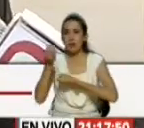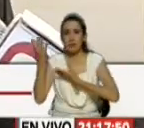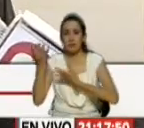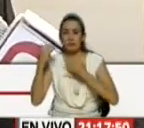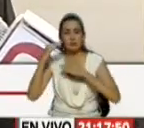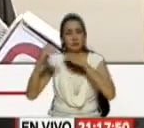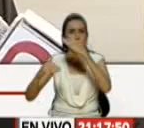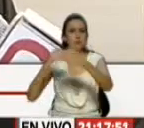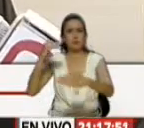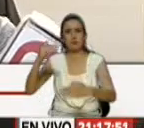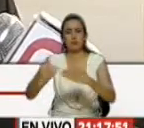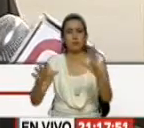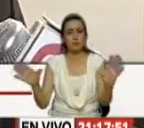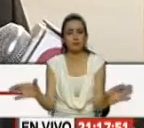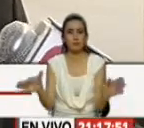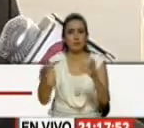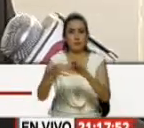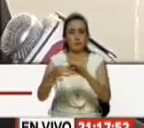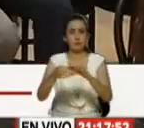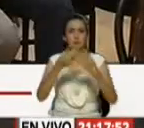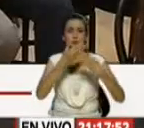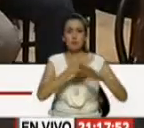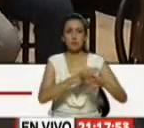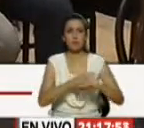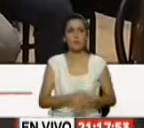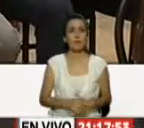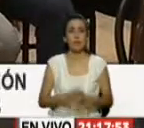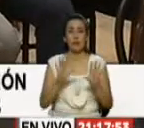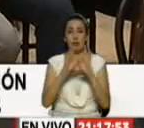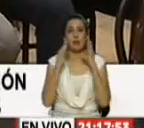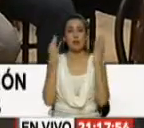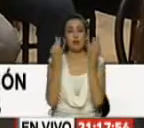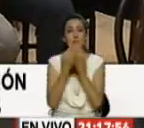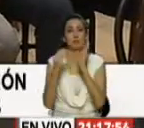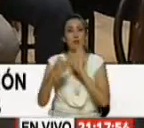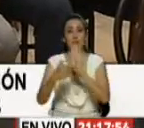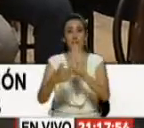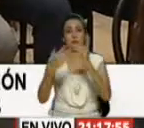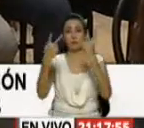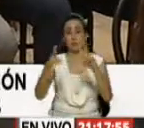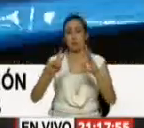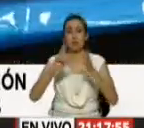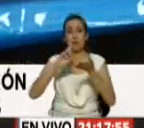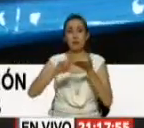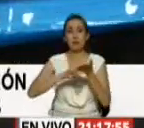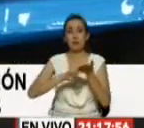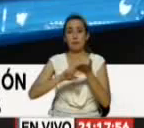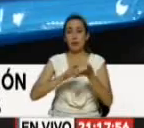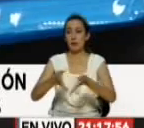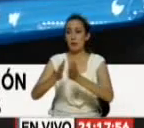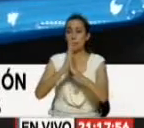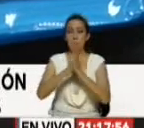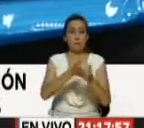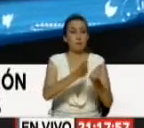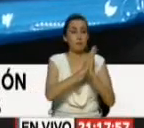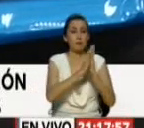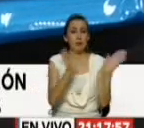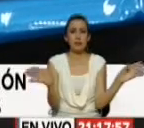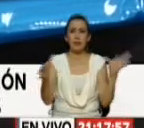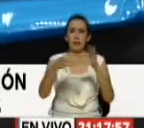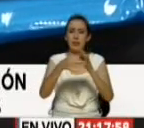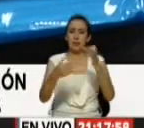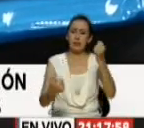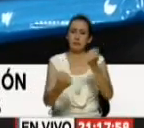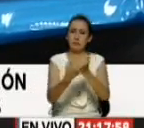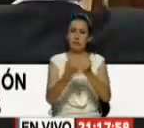también articular los temas de prevención. Los familiares de las víctimas presentes también en la reunión piden a las autoridades que articulen sus